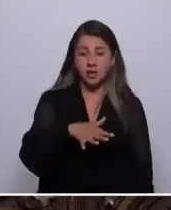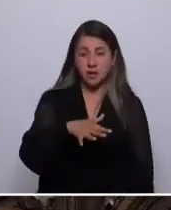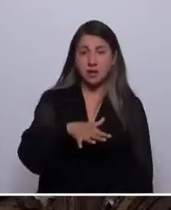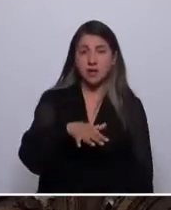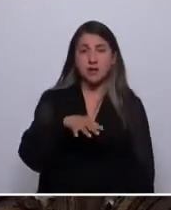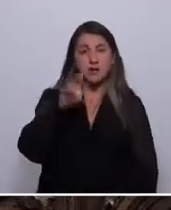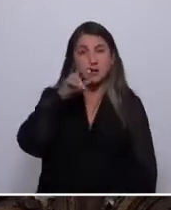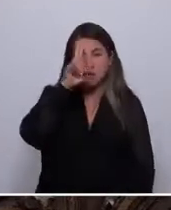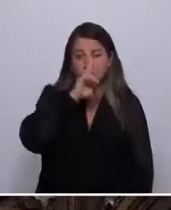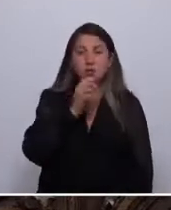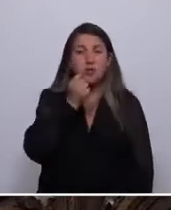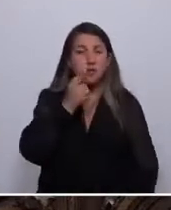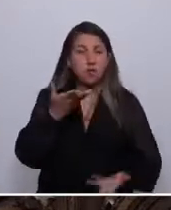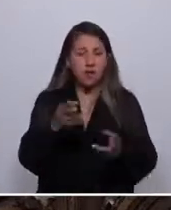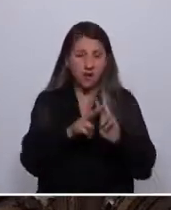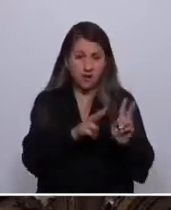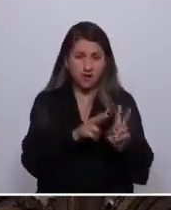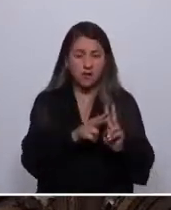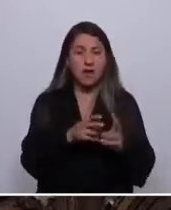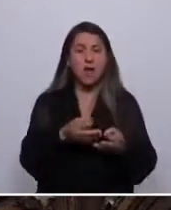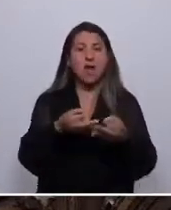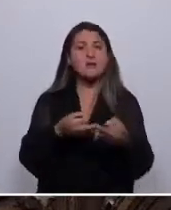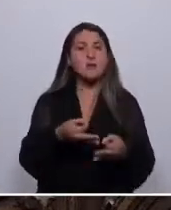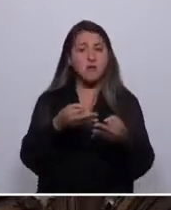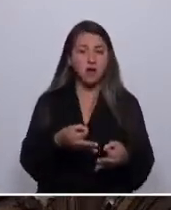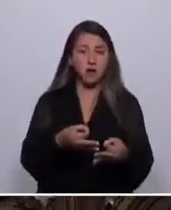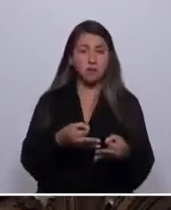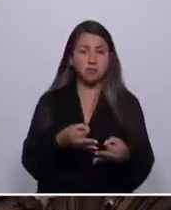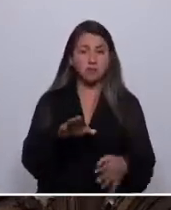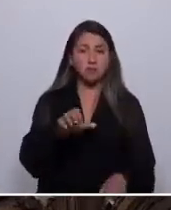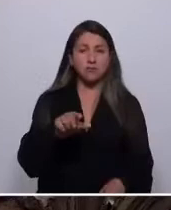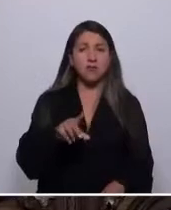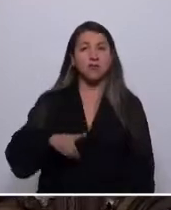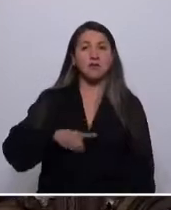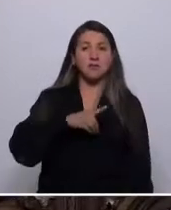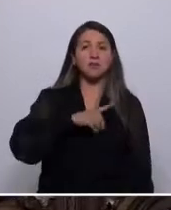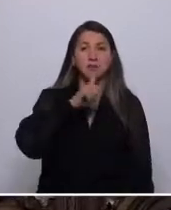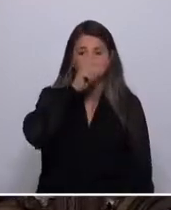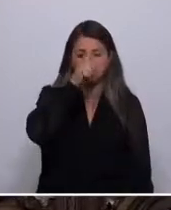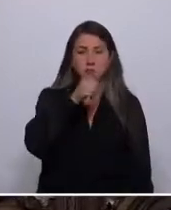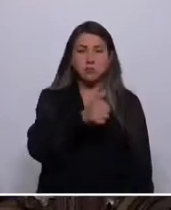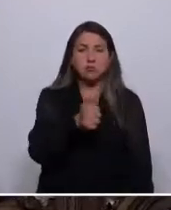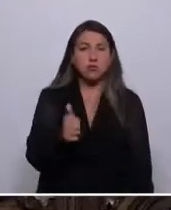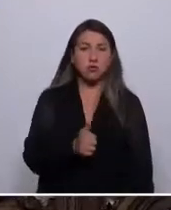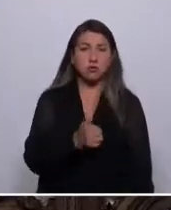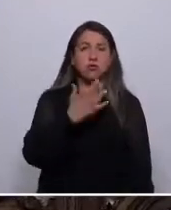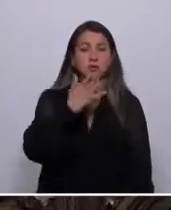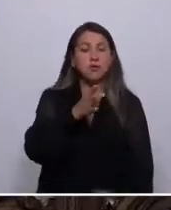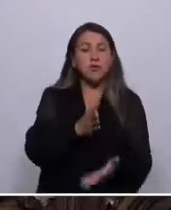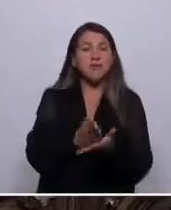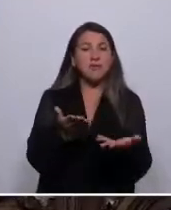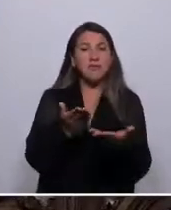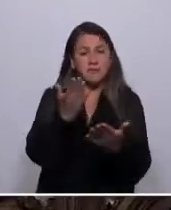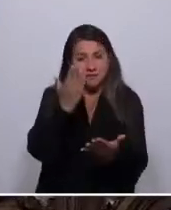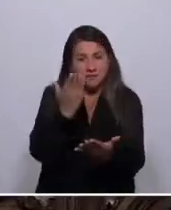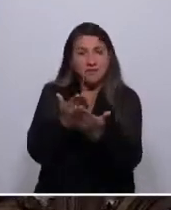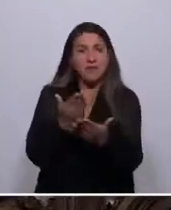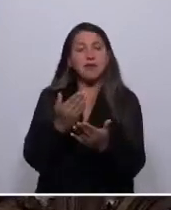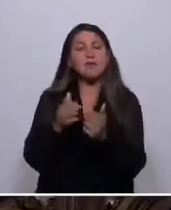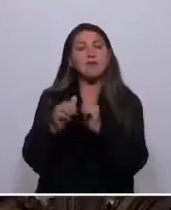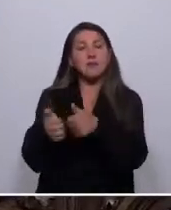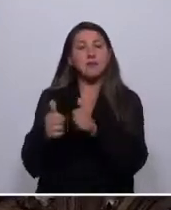función fundamental será asegurar que la dignidad se haga costumbre, para lo cual tendrá el deber de enfrentar y vencer